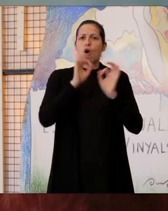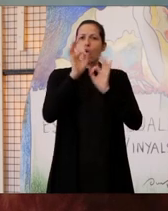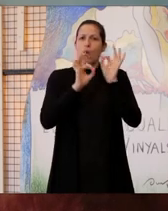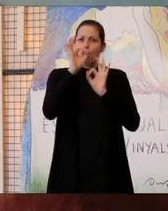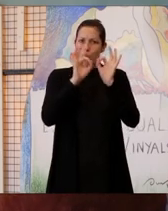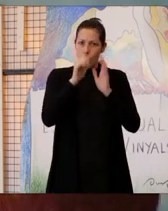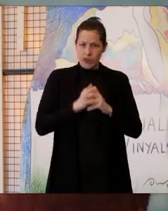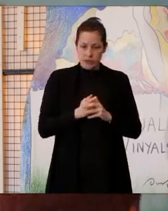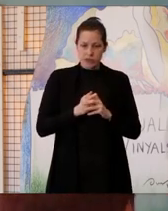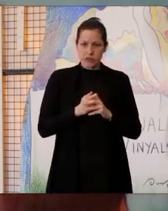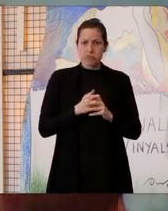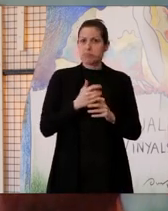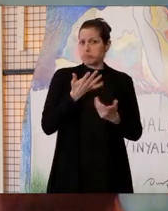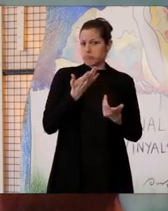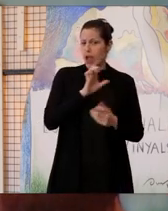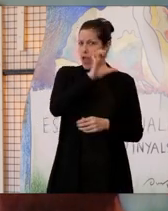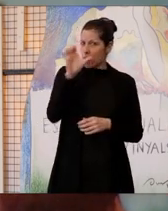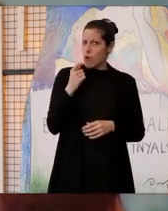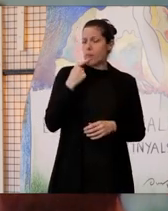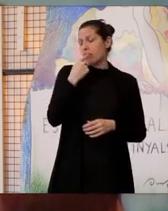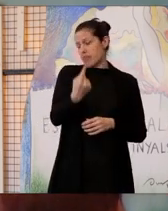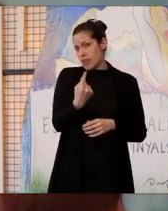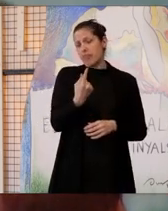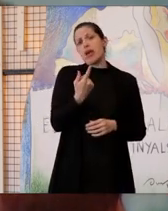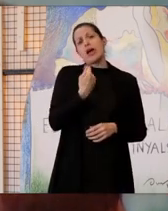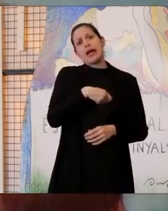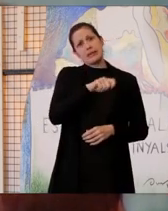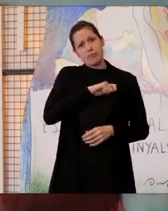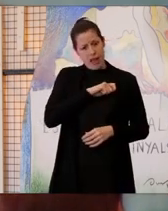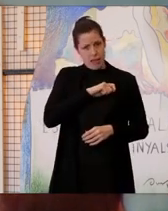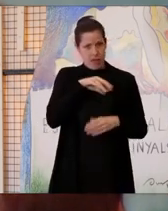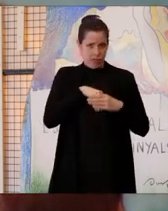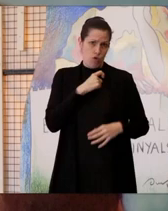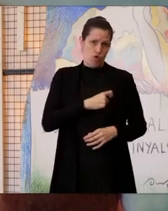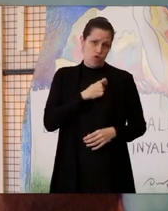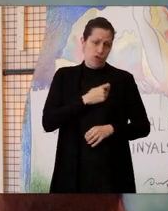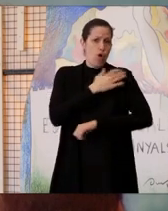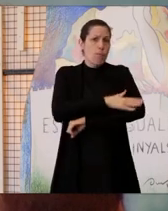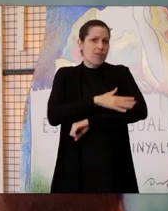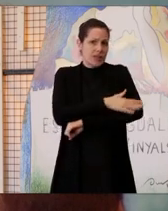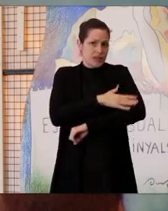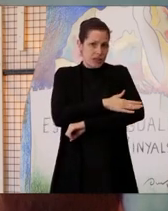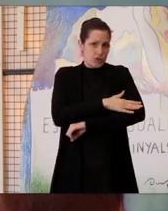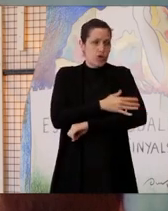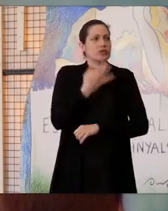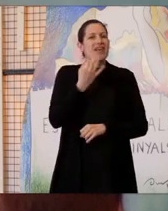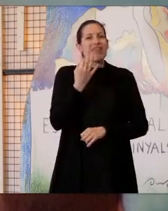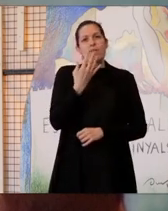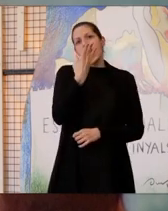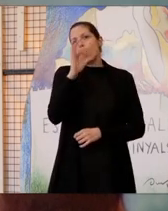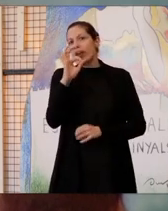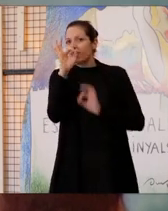directiva que España ha hecho una transposición en consejo de ministros donde de aquí a 2026 de 40% tiene que ser